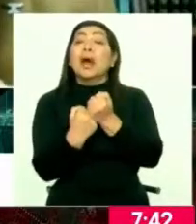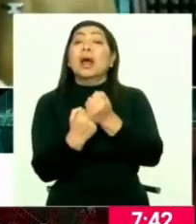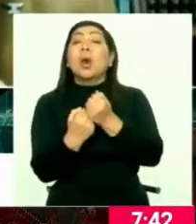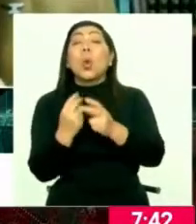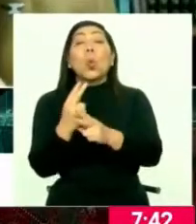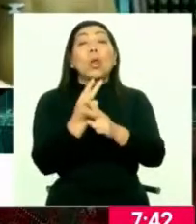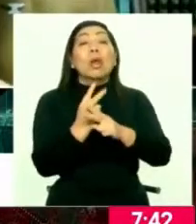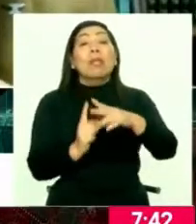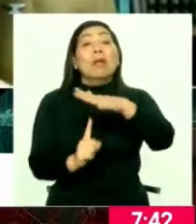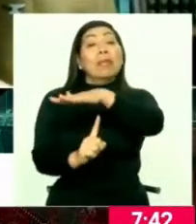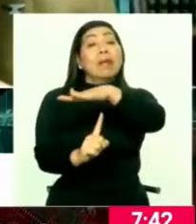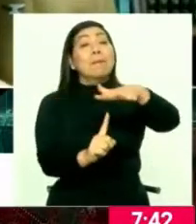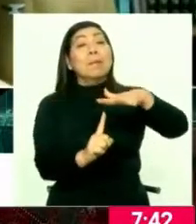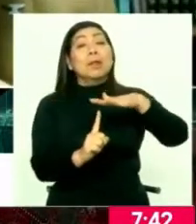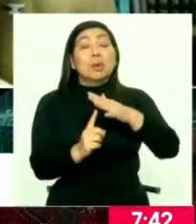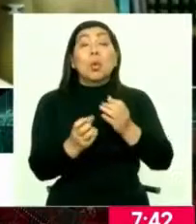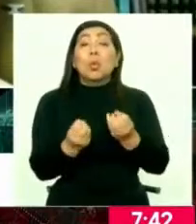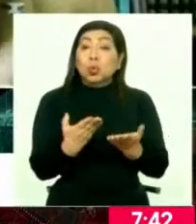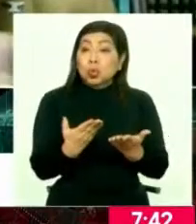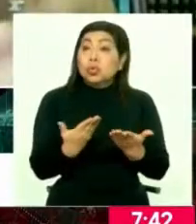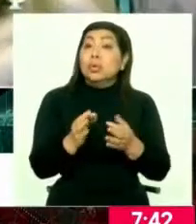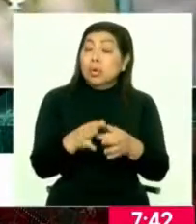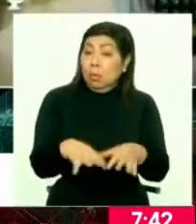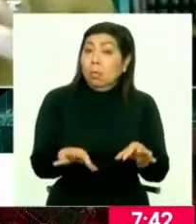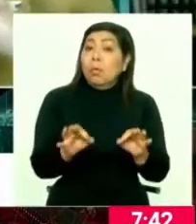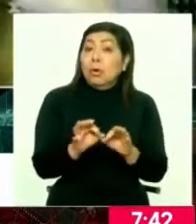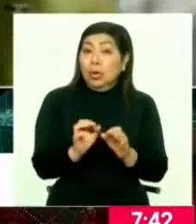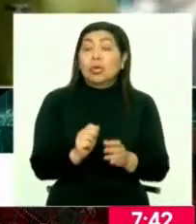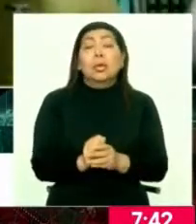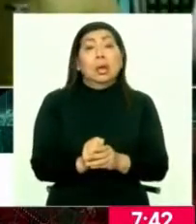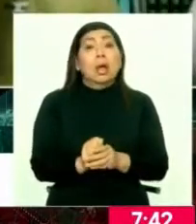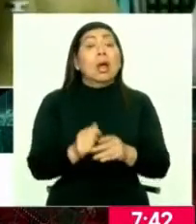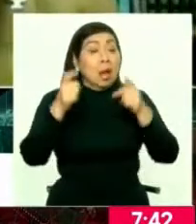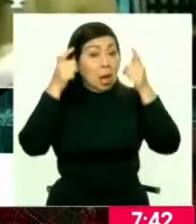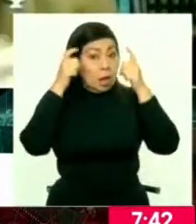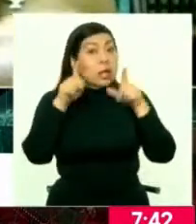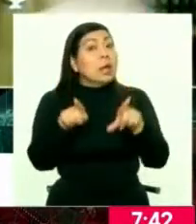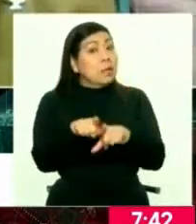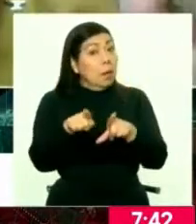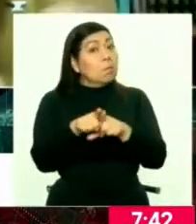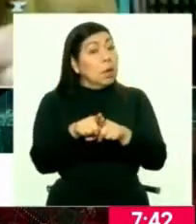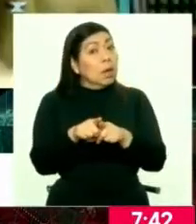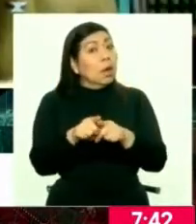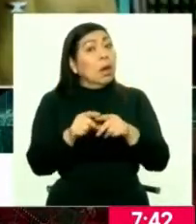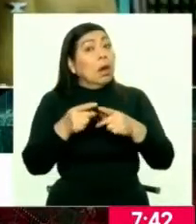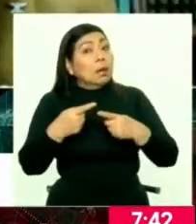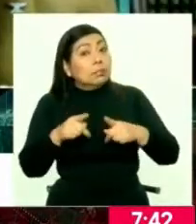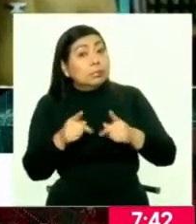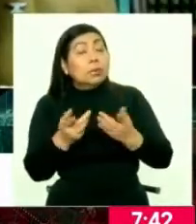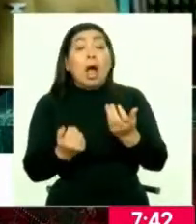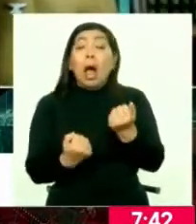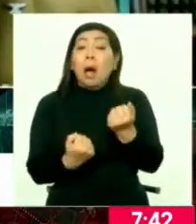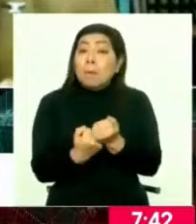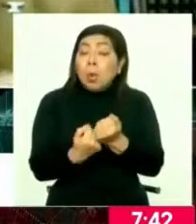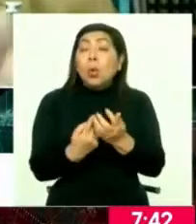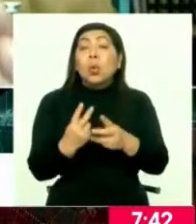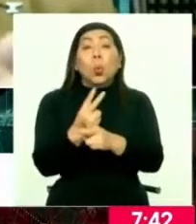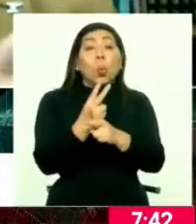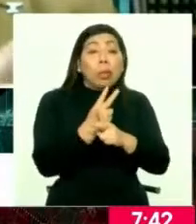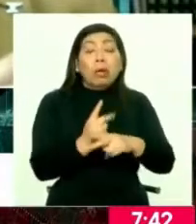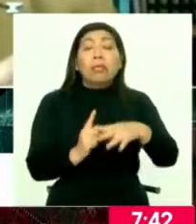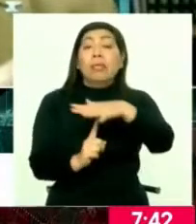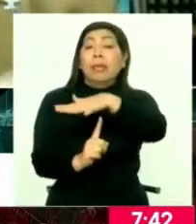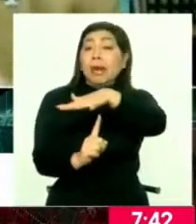un asunto que en este tiempo ha cobrado mucha relevancia. La reina también, por supuesto, lanzó guiños a este asunto más de una vez,